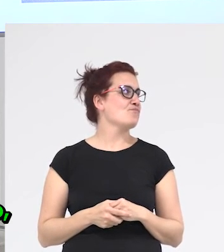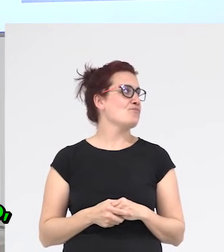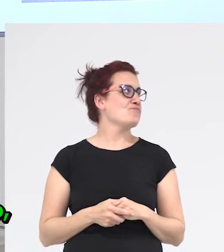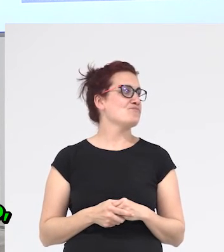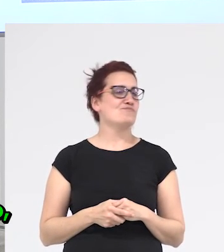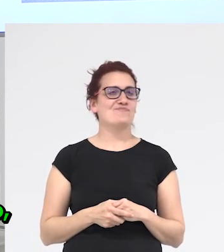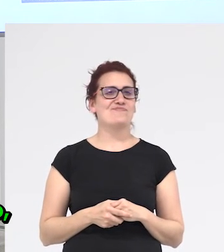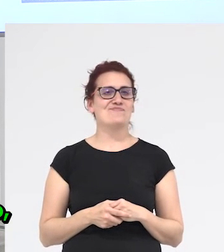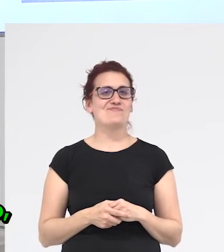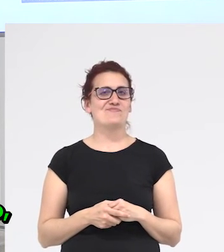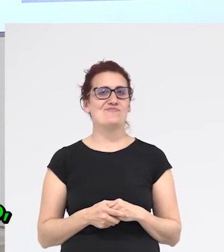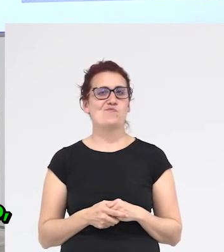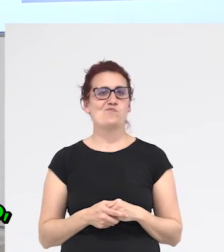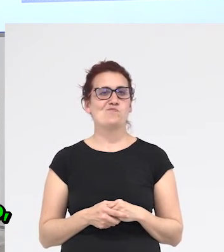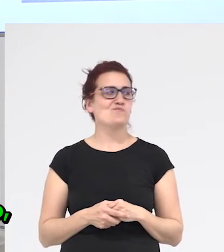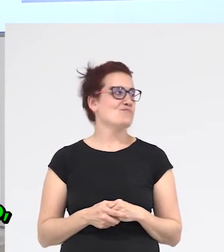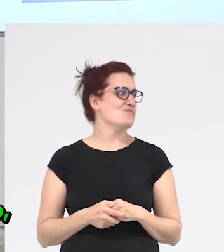bien, entonces,